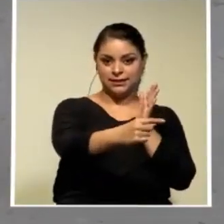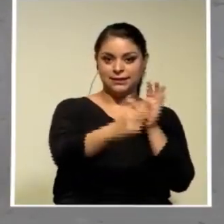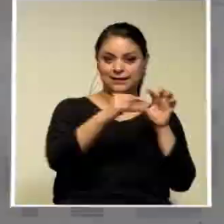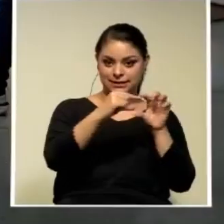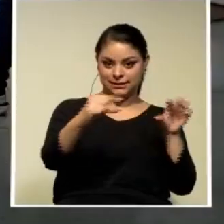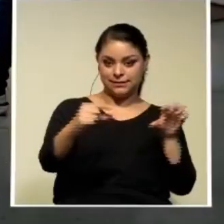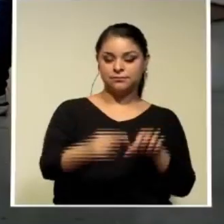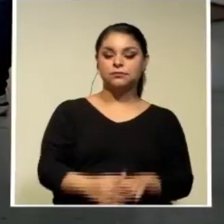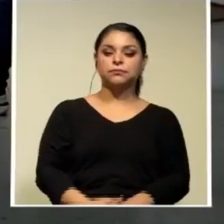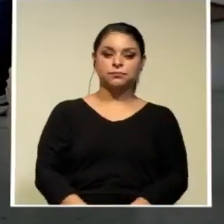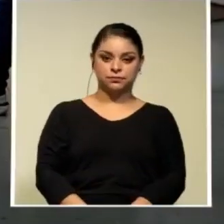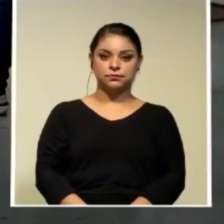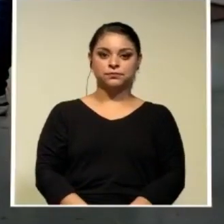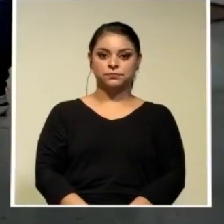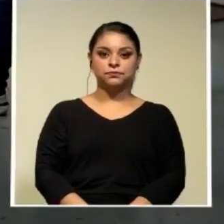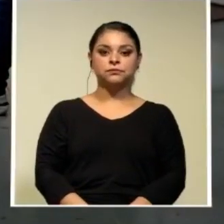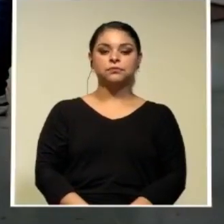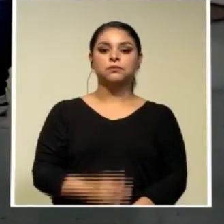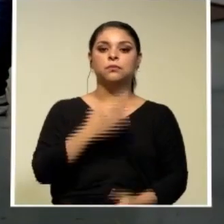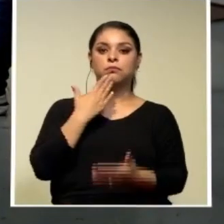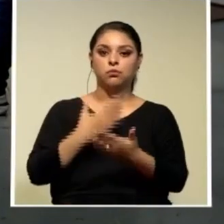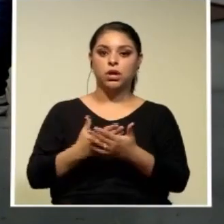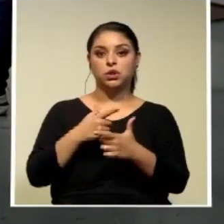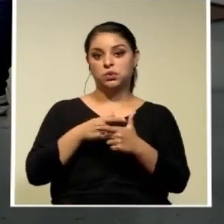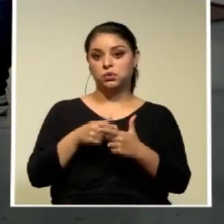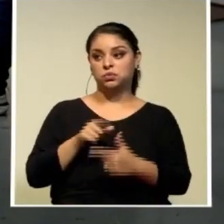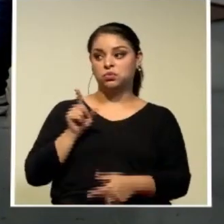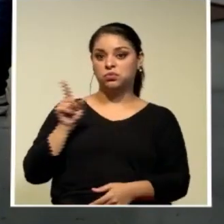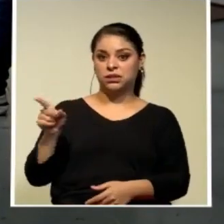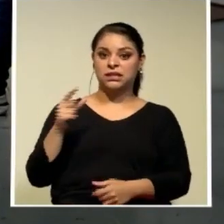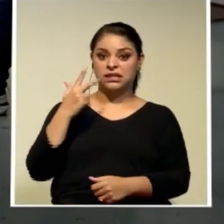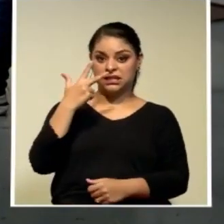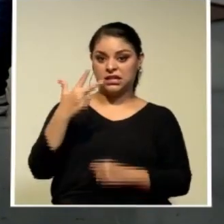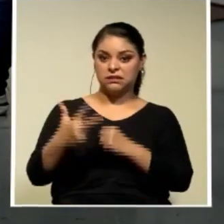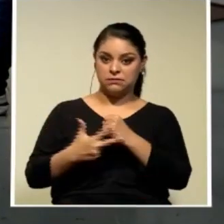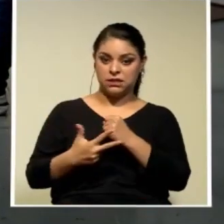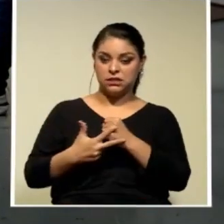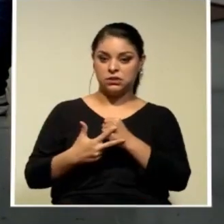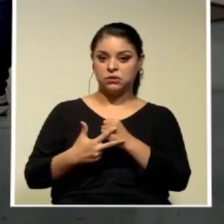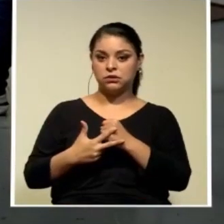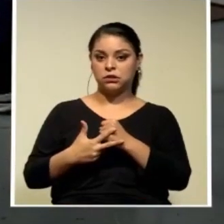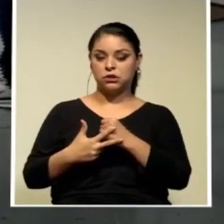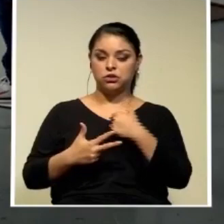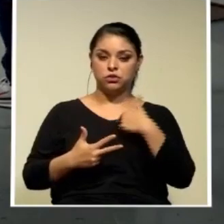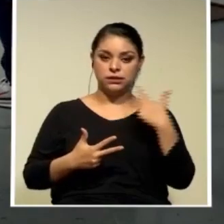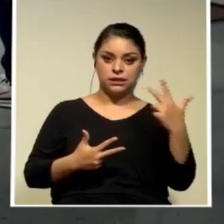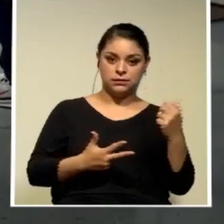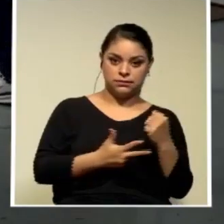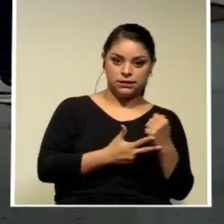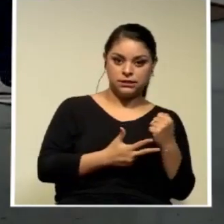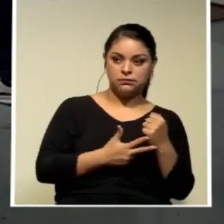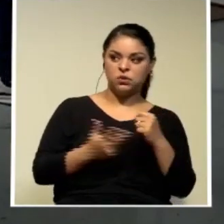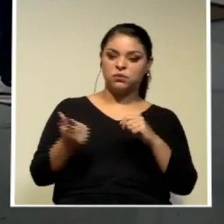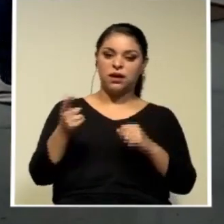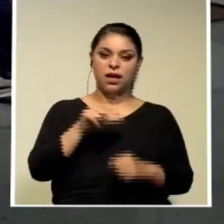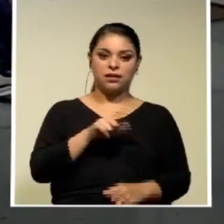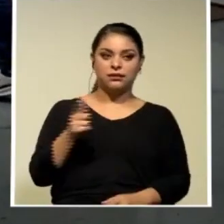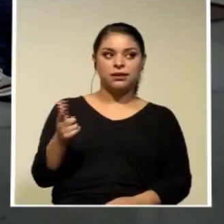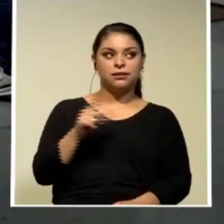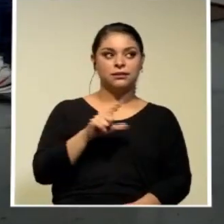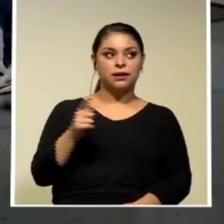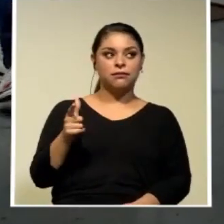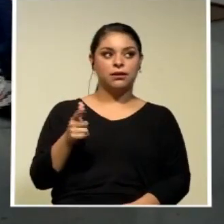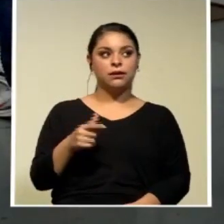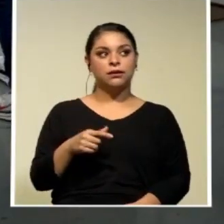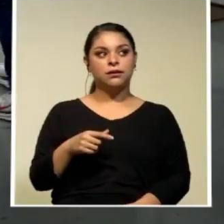papelito. Bueno, dele tres veces usted y tres veces yo. Pero alternamos. Ah, bueno, está bien. ¿Te parece? Pero es que, don Roger, ¿sabe qué? Estamos